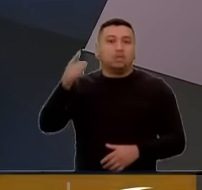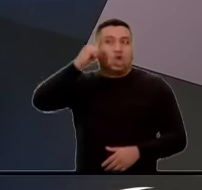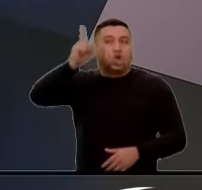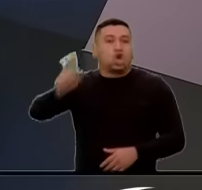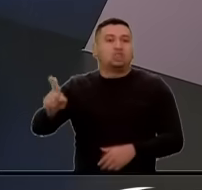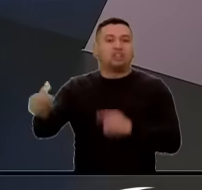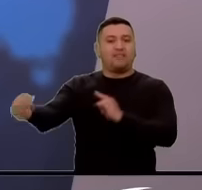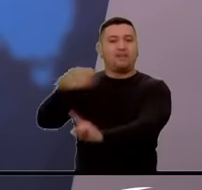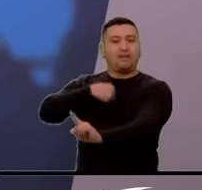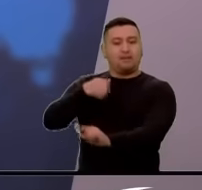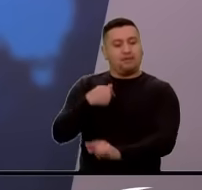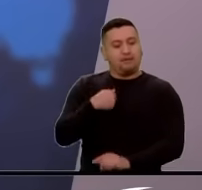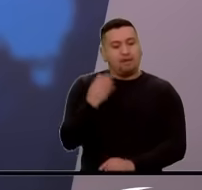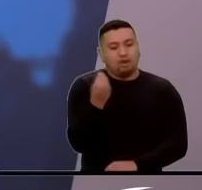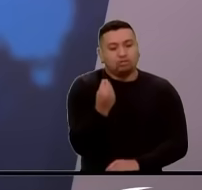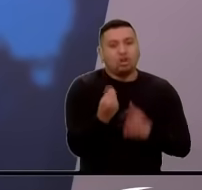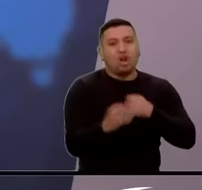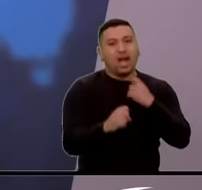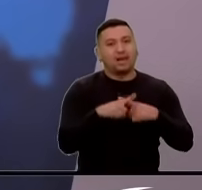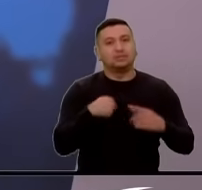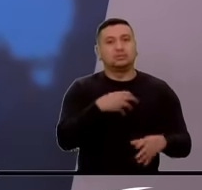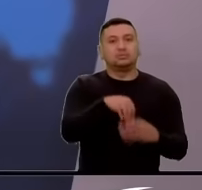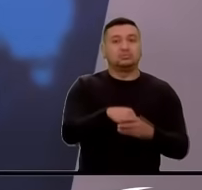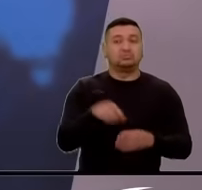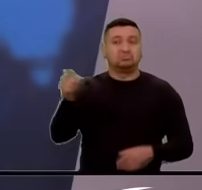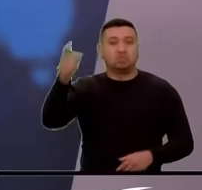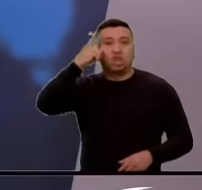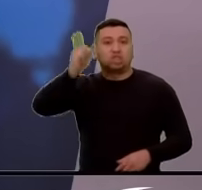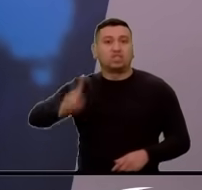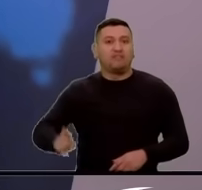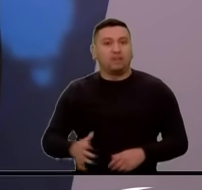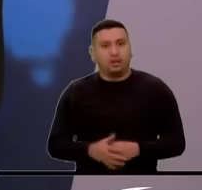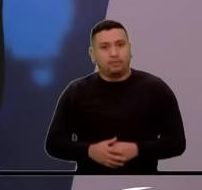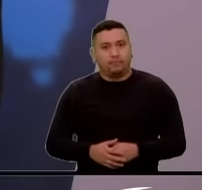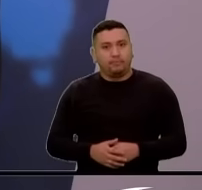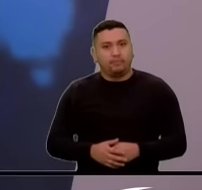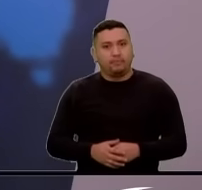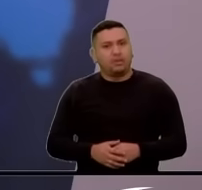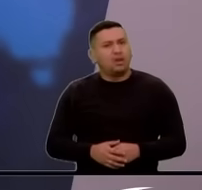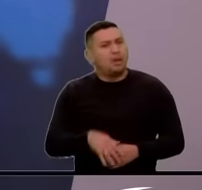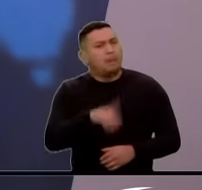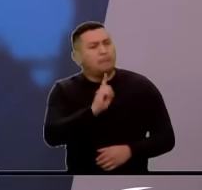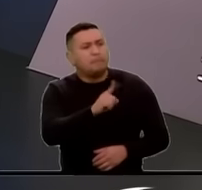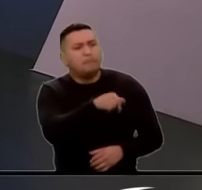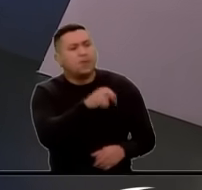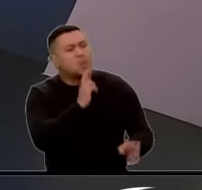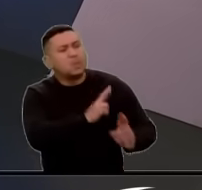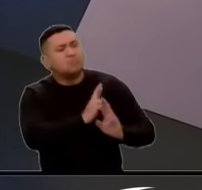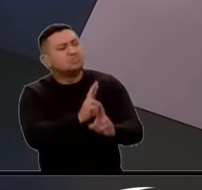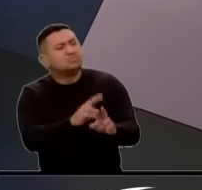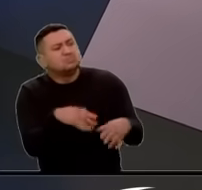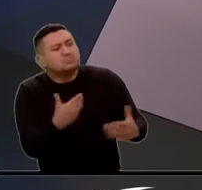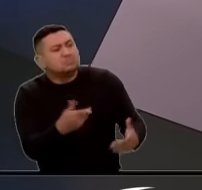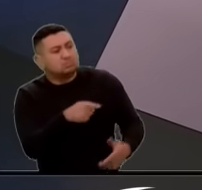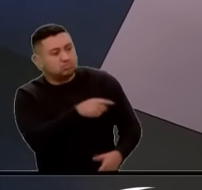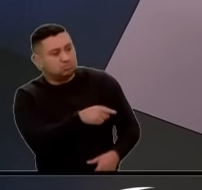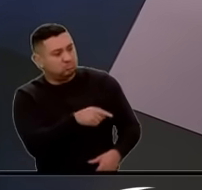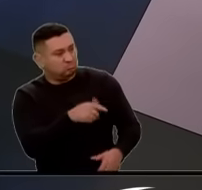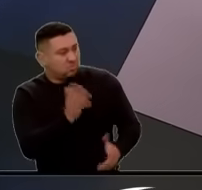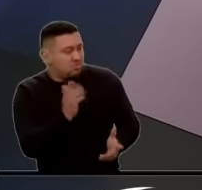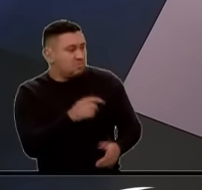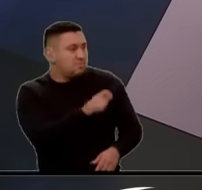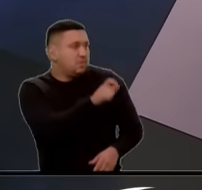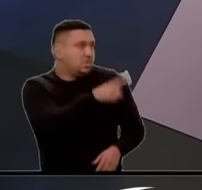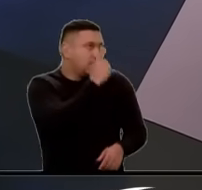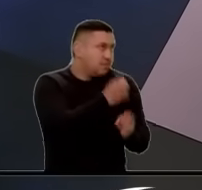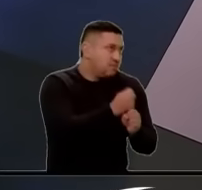dijo algo así, me decía que ese carro era de un ingeniero, que esa pistola no era suya, que habían unos teléfonos celulares, pero que usted no sabía